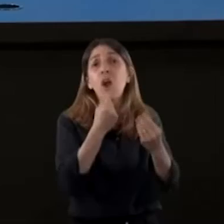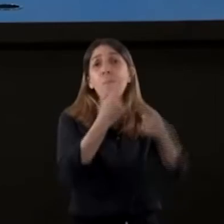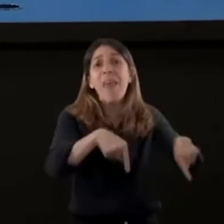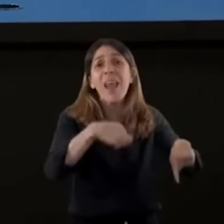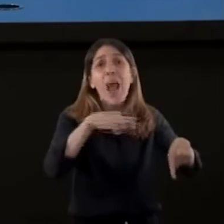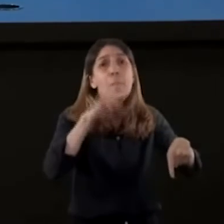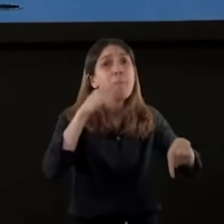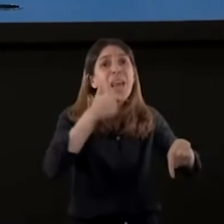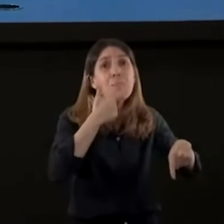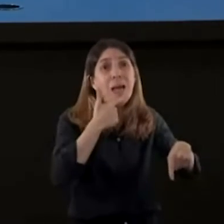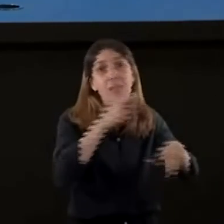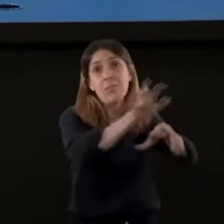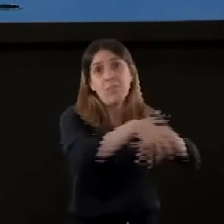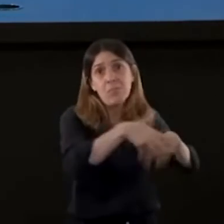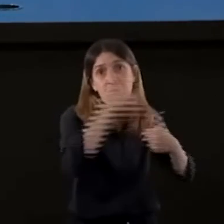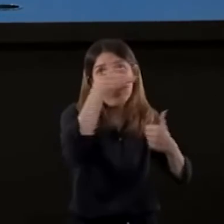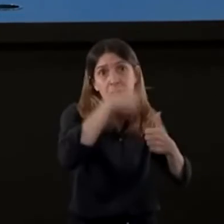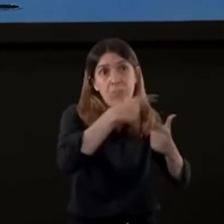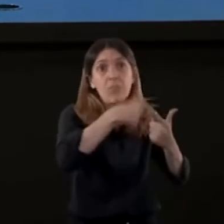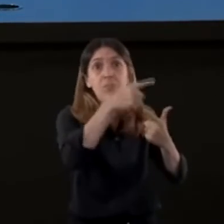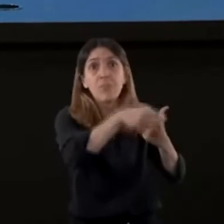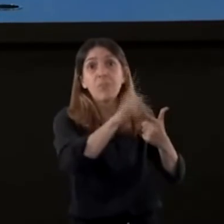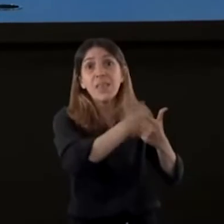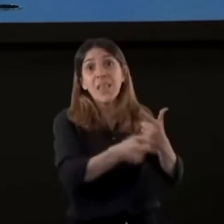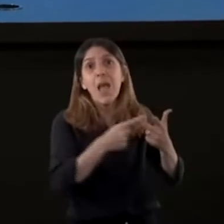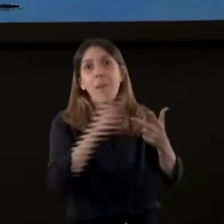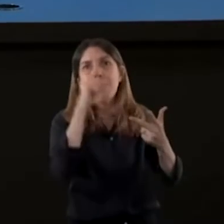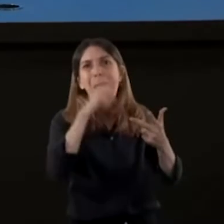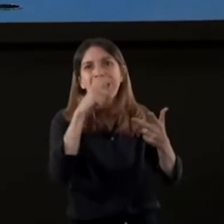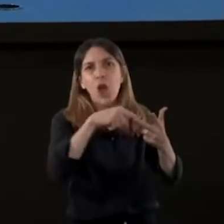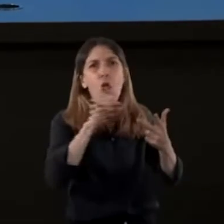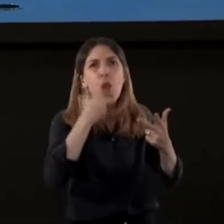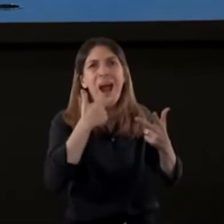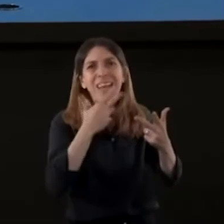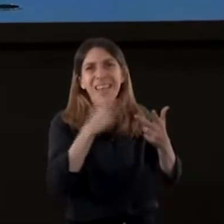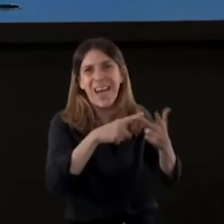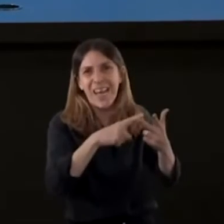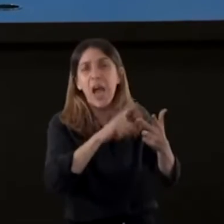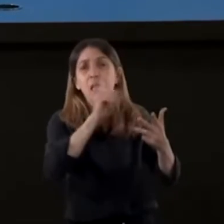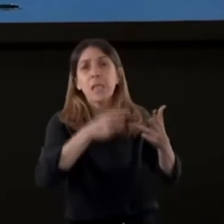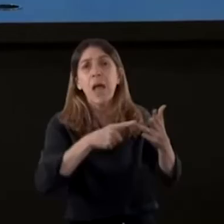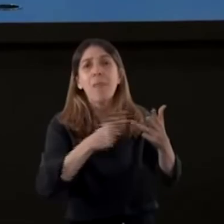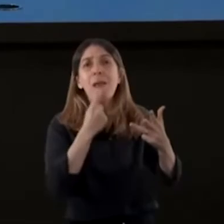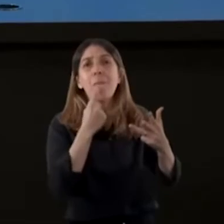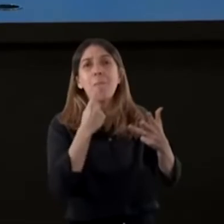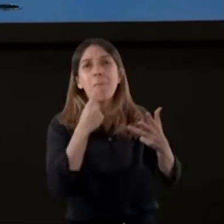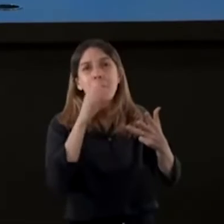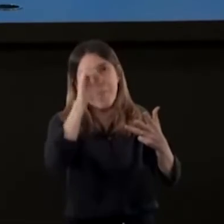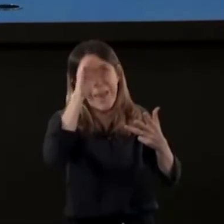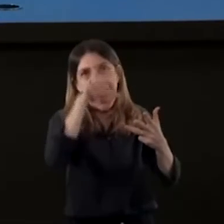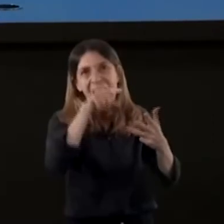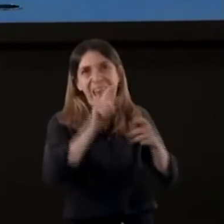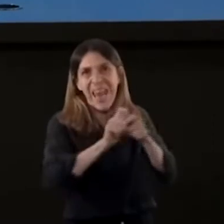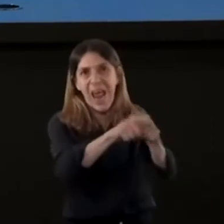hablando del agro, del sector de petróleo y gas, energía, y del sector minero. Y acá